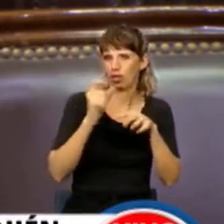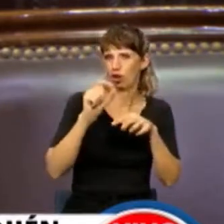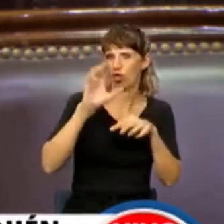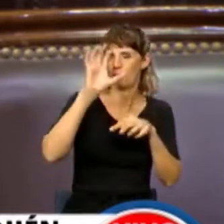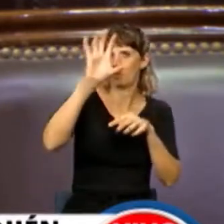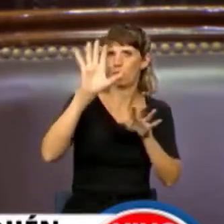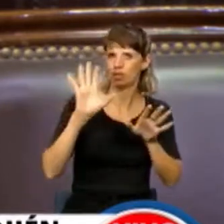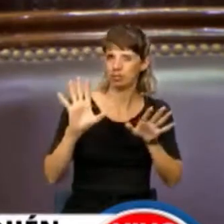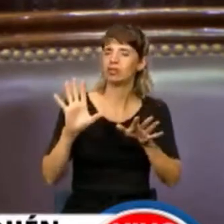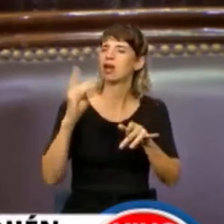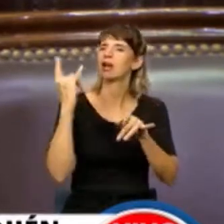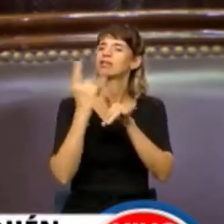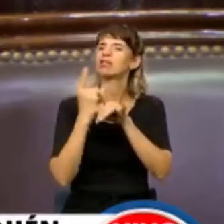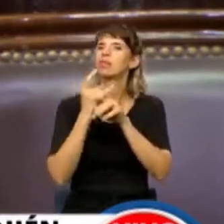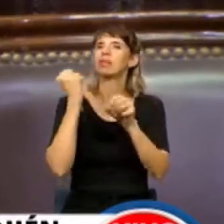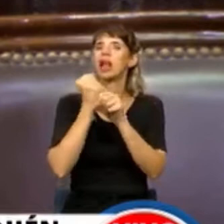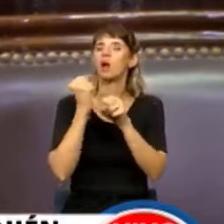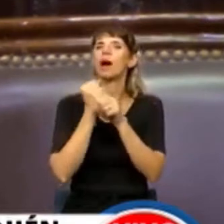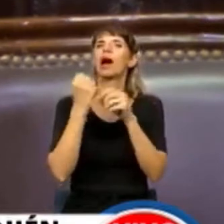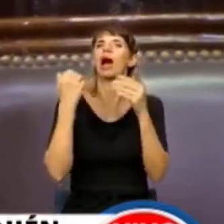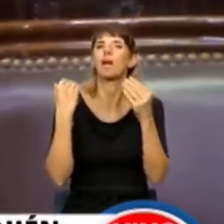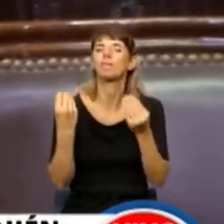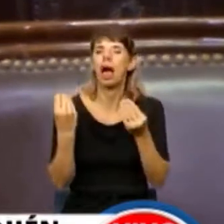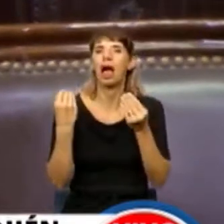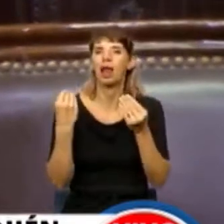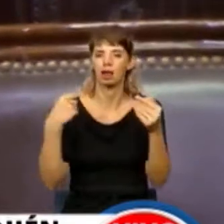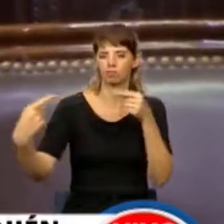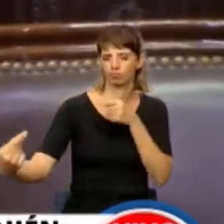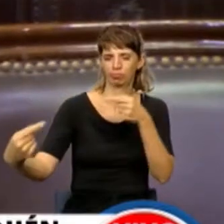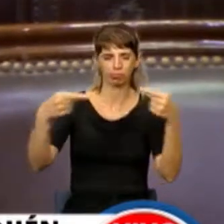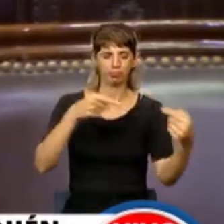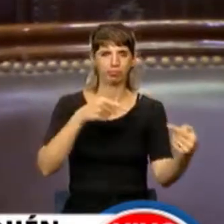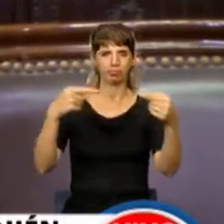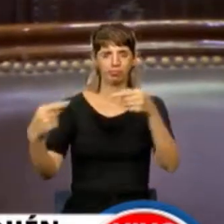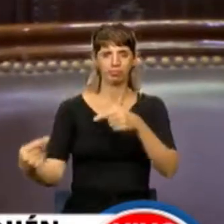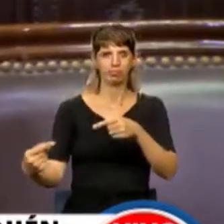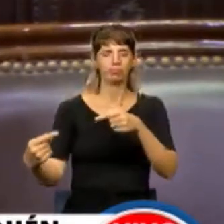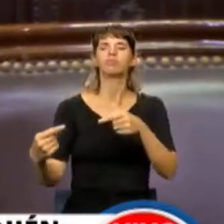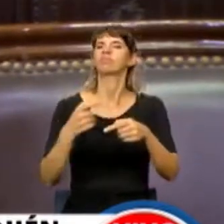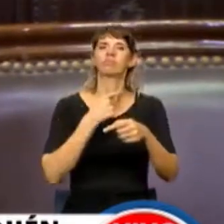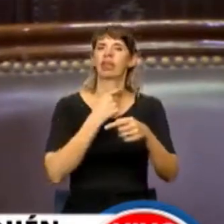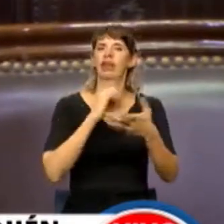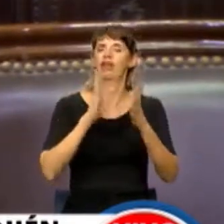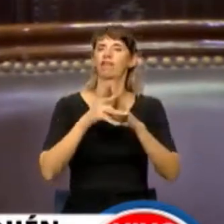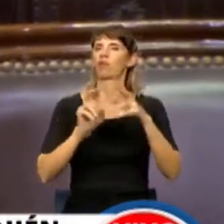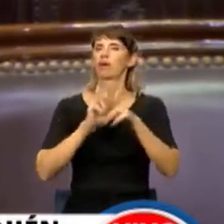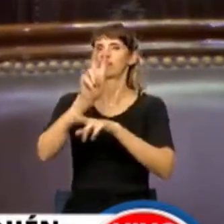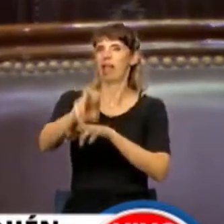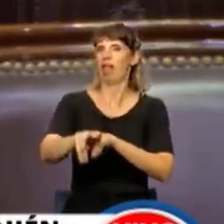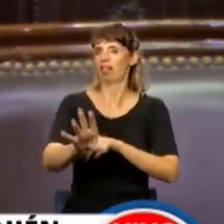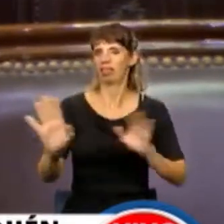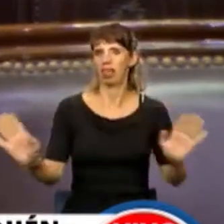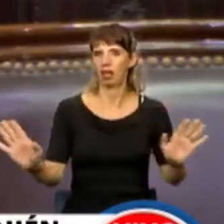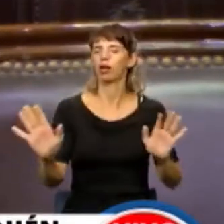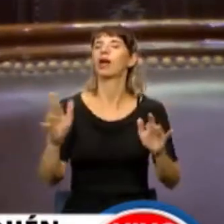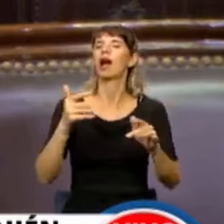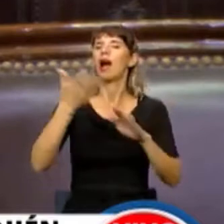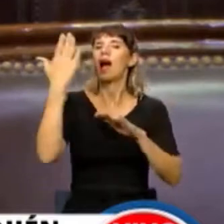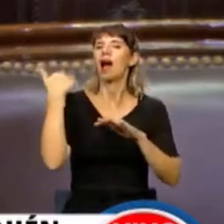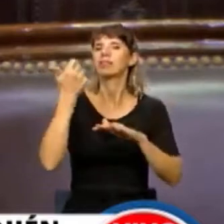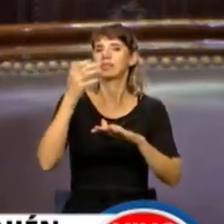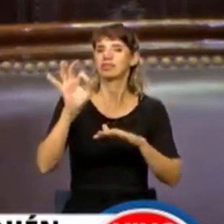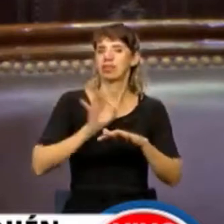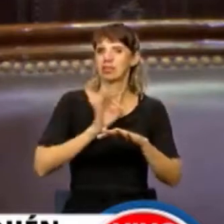de saltar esta grieta, y ustedes saben que desde mi provincia, hace 60 años que gobernamos la provincia, con lo